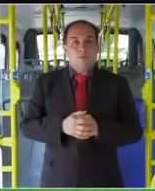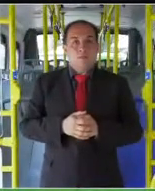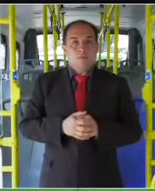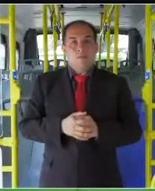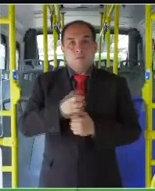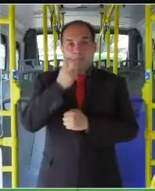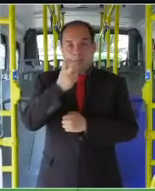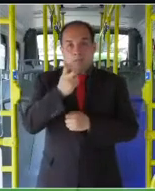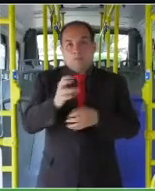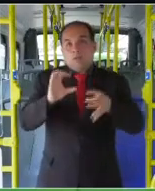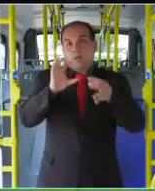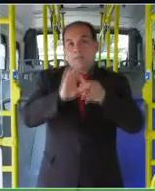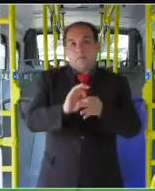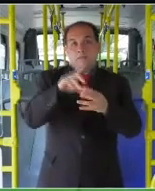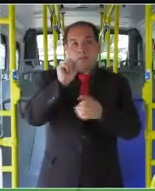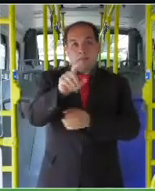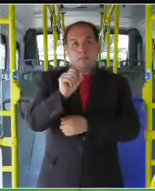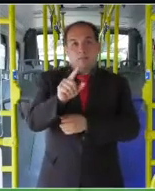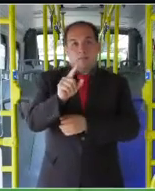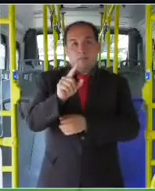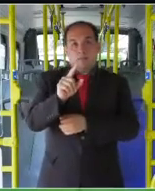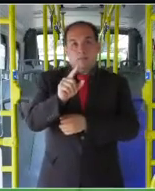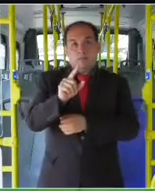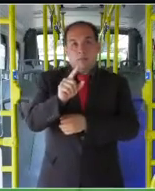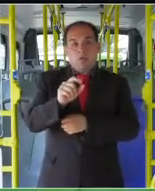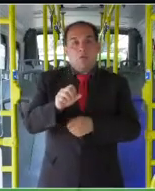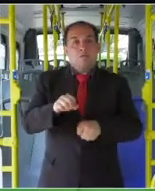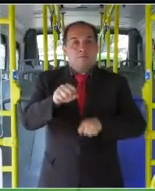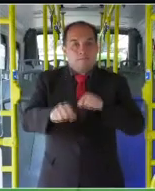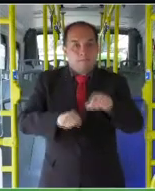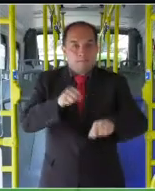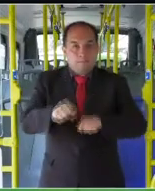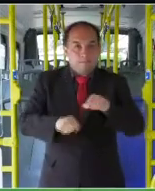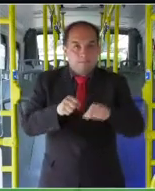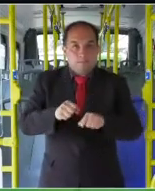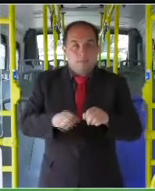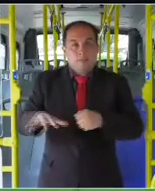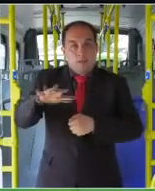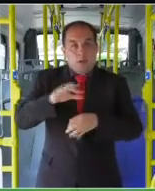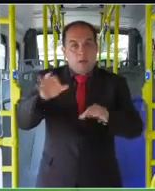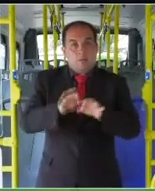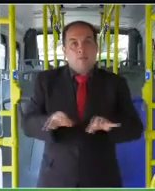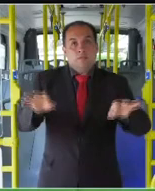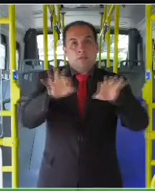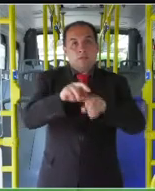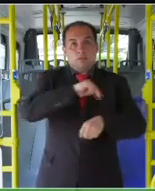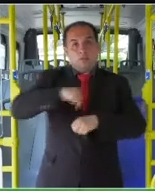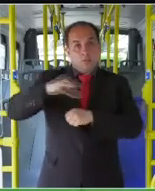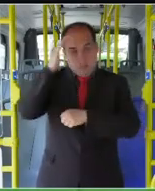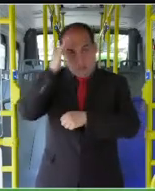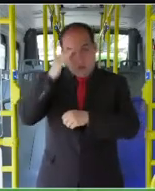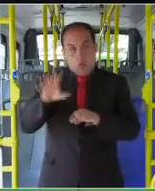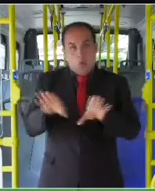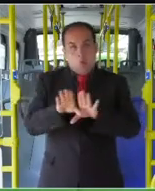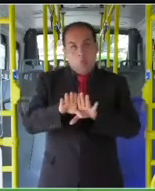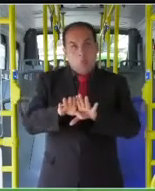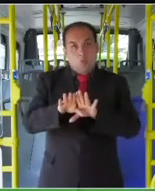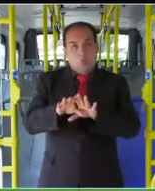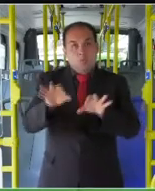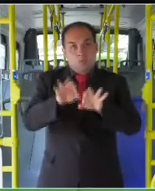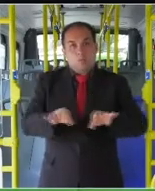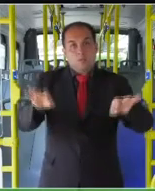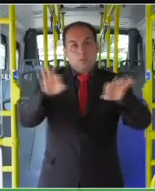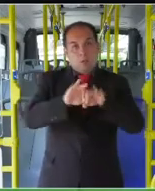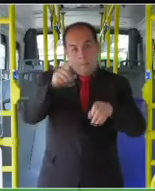y esta vinculación también con las bicicletas, que es otra parte fundamental de lo que nosotros consideramos como parte sustantiva